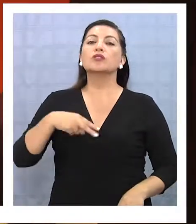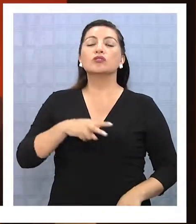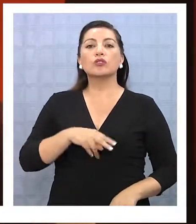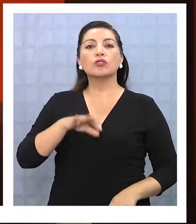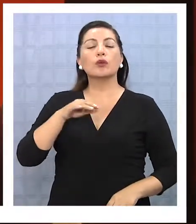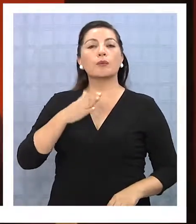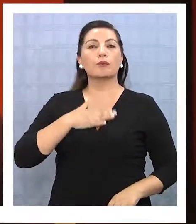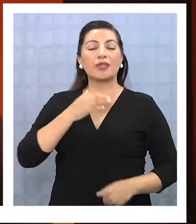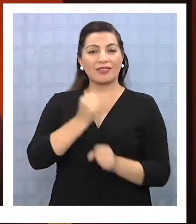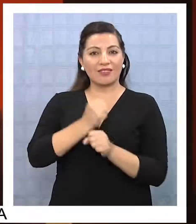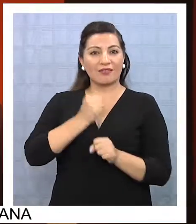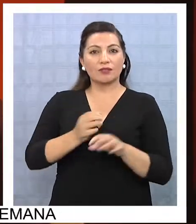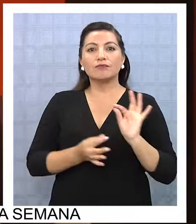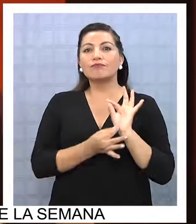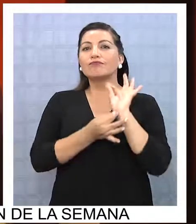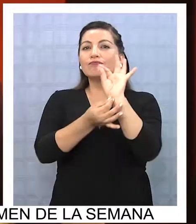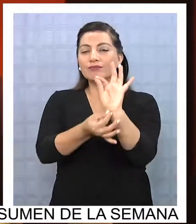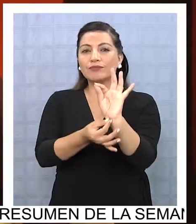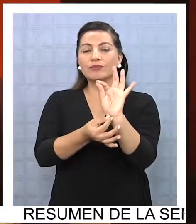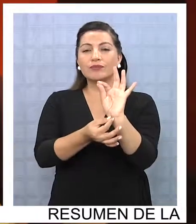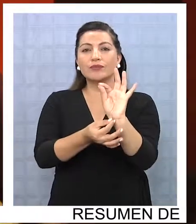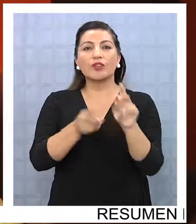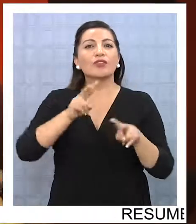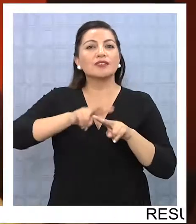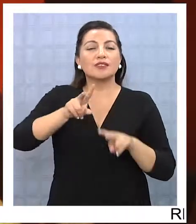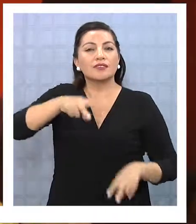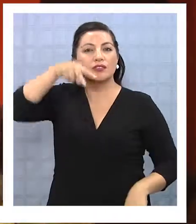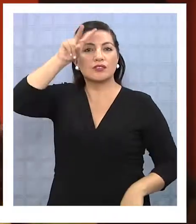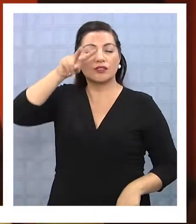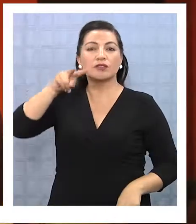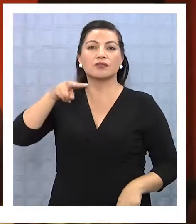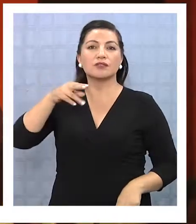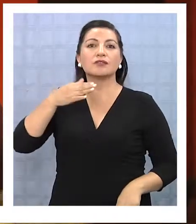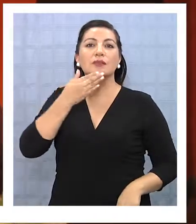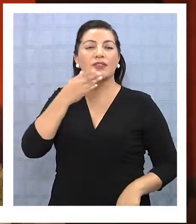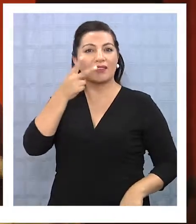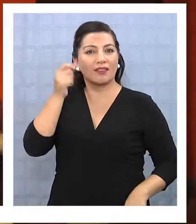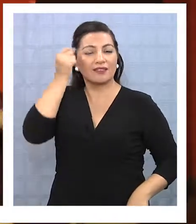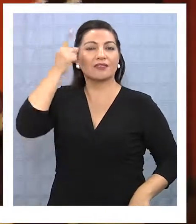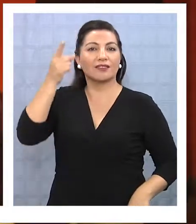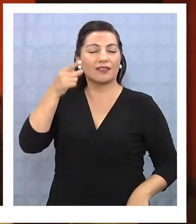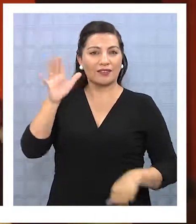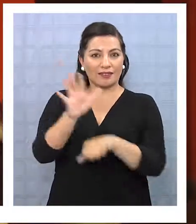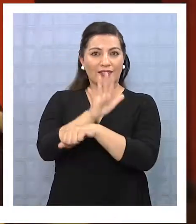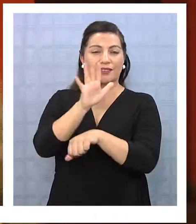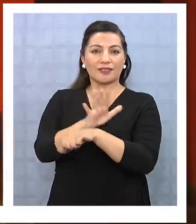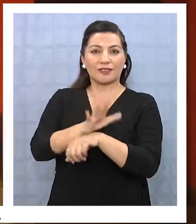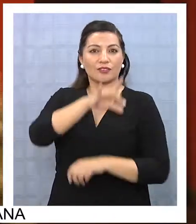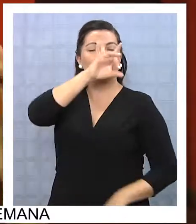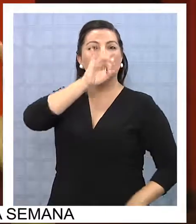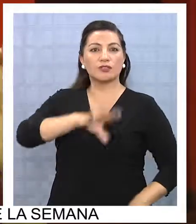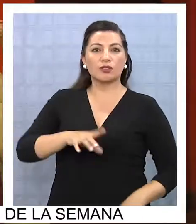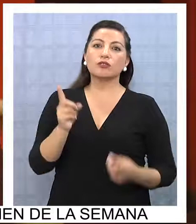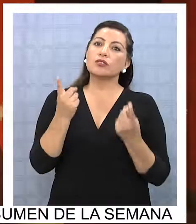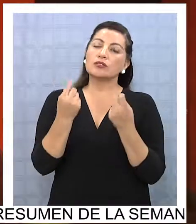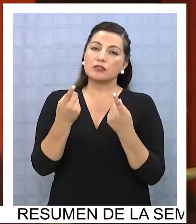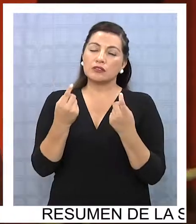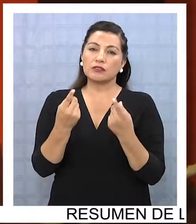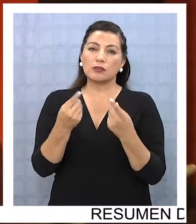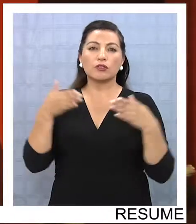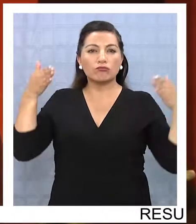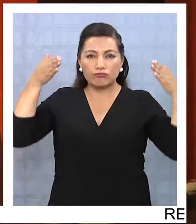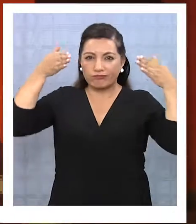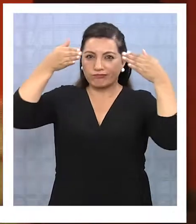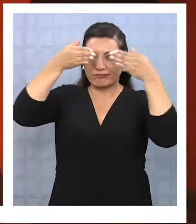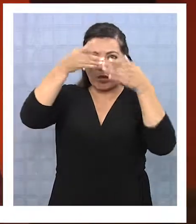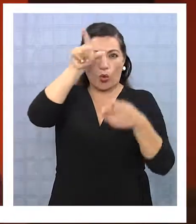visibilizar los trabajos escénicos que se están haciendo en el norte, para ir comprendiendo que el teatro chileno no necesariamente se centra